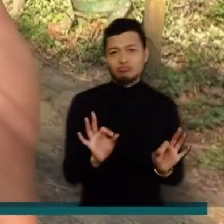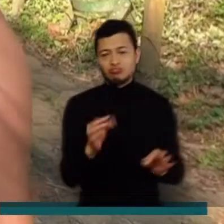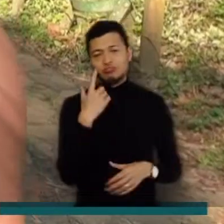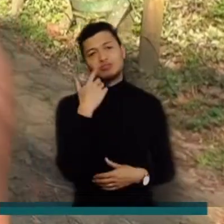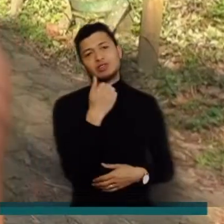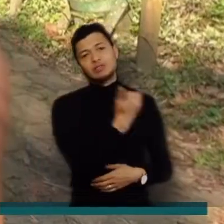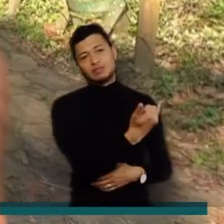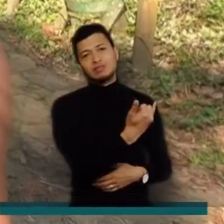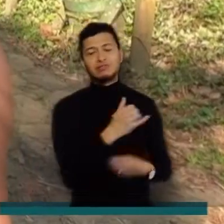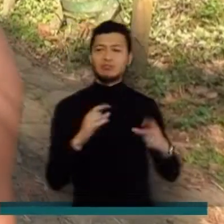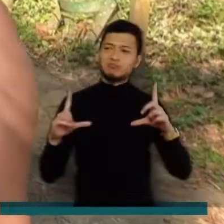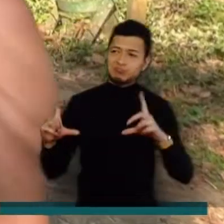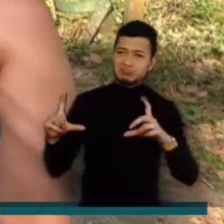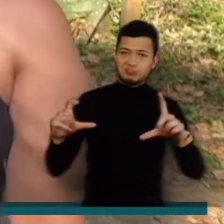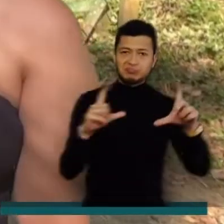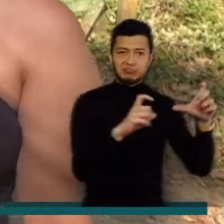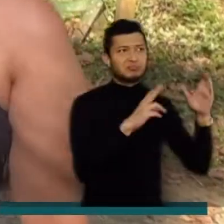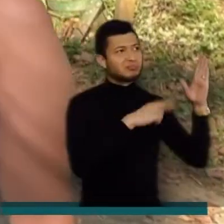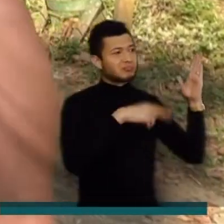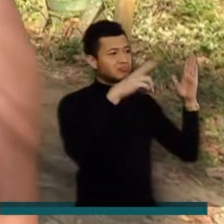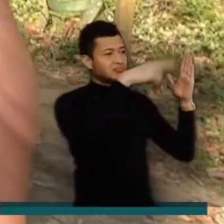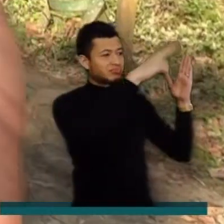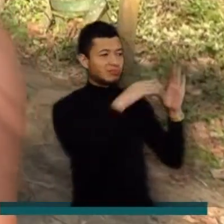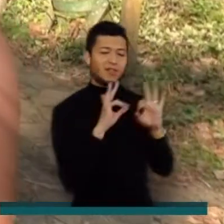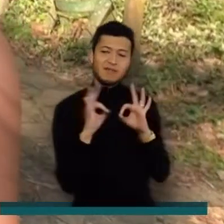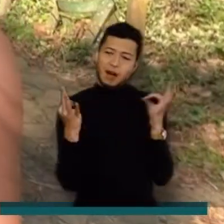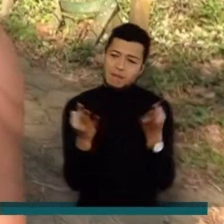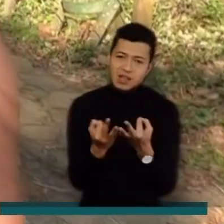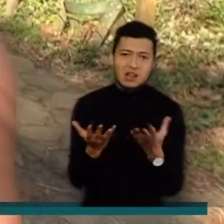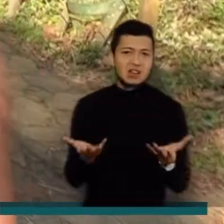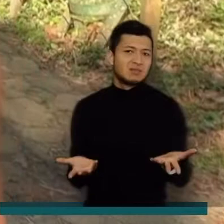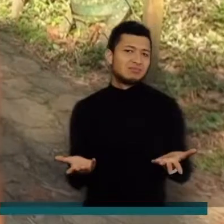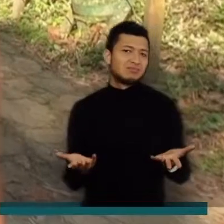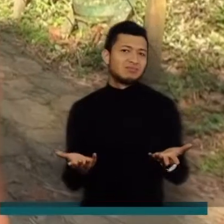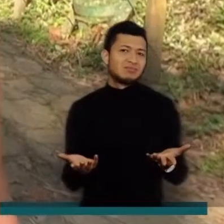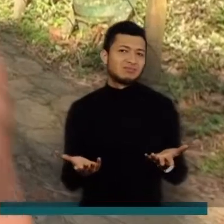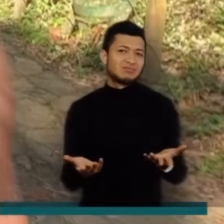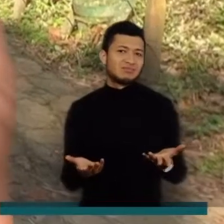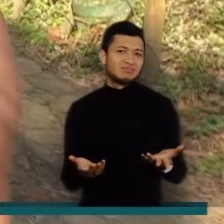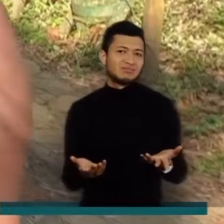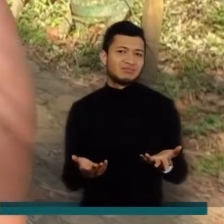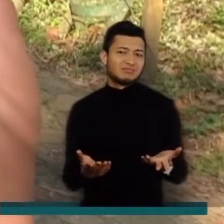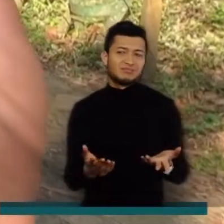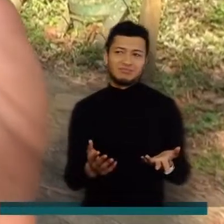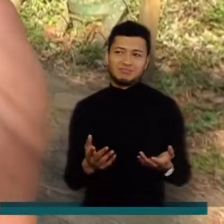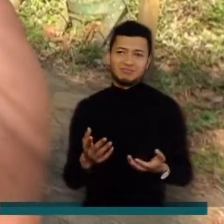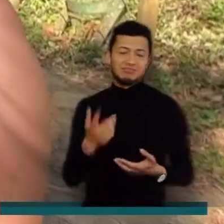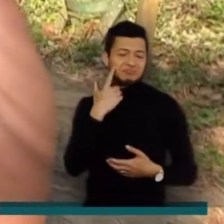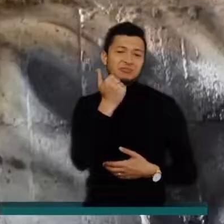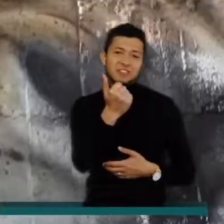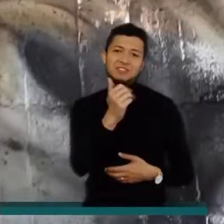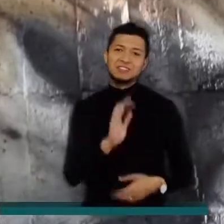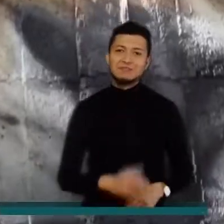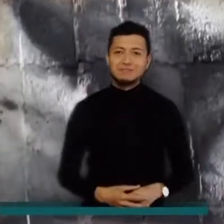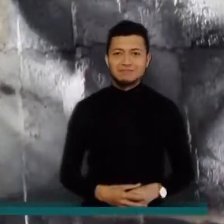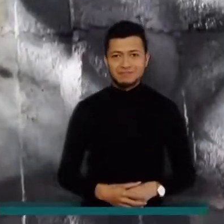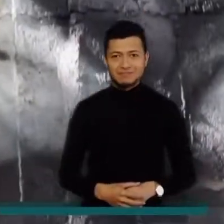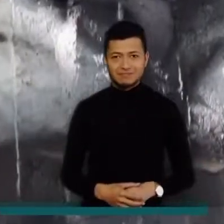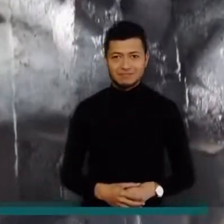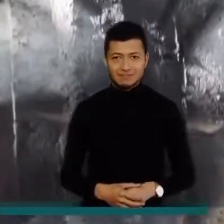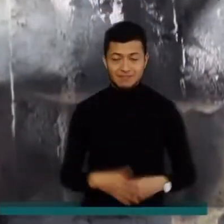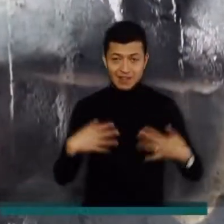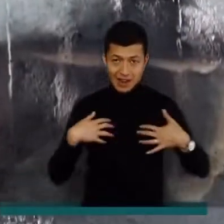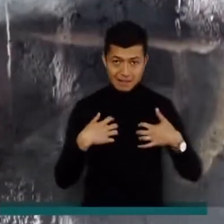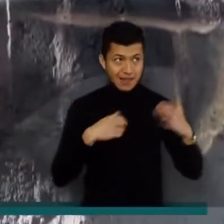es muy chévere para tomarse unos fotos con él o sea en familia uno ya pues muy chévere los animales